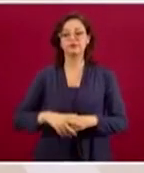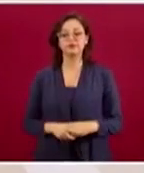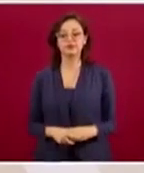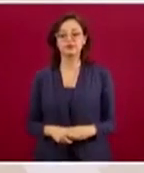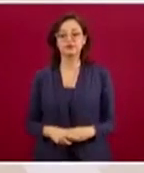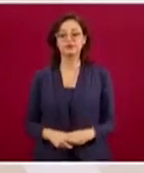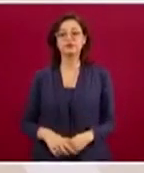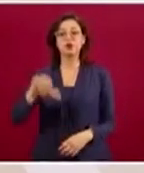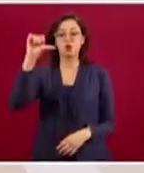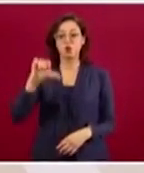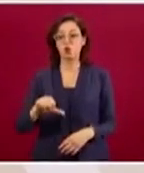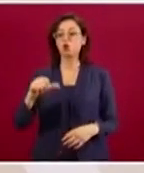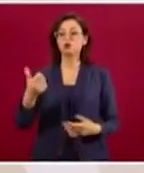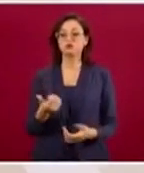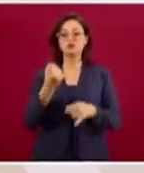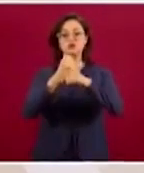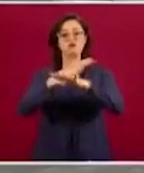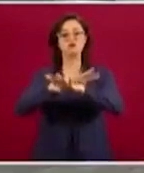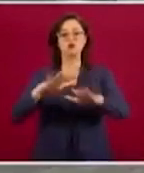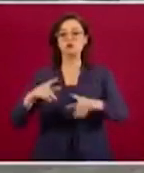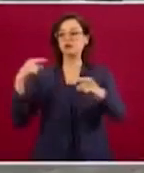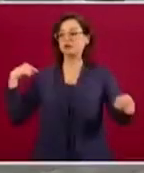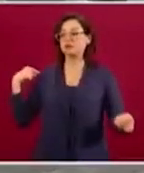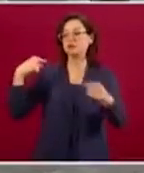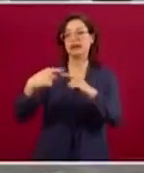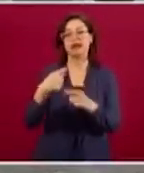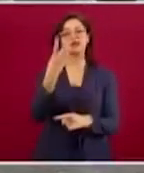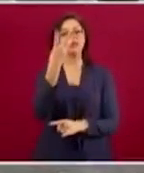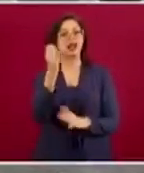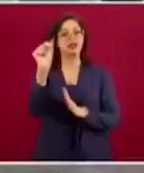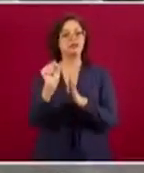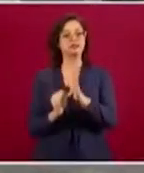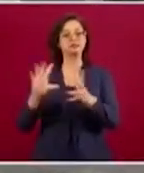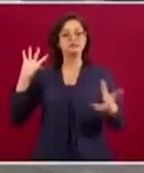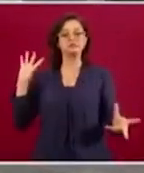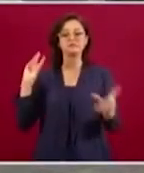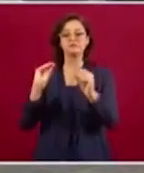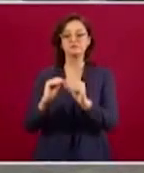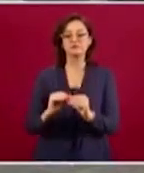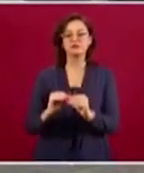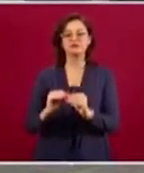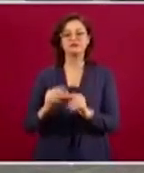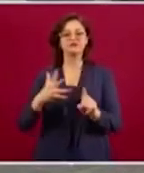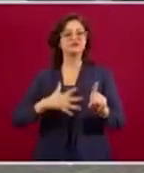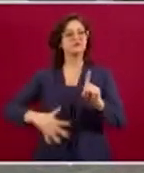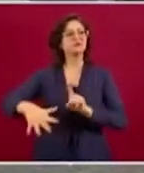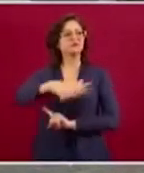este informe trimestral en medio de la incertidumbre